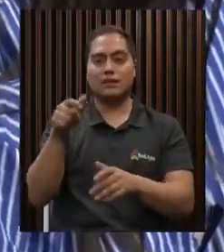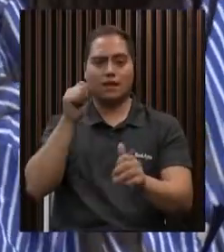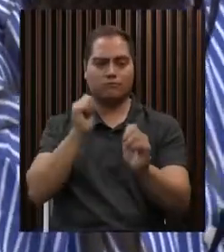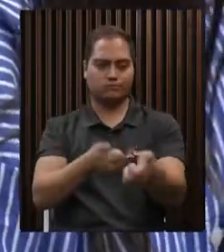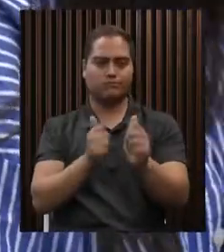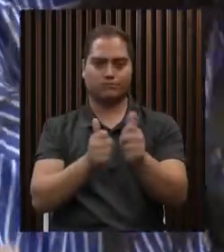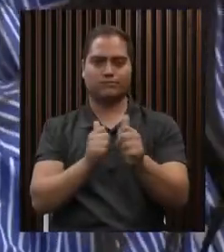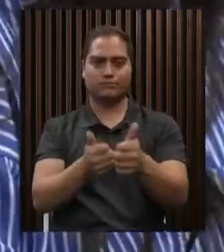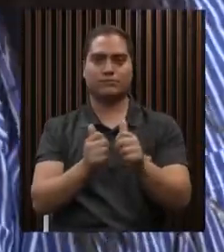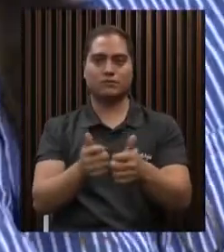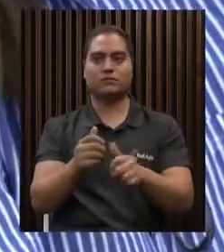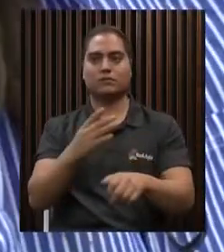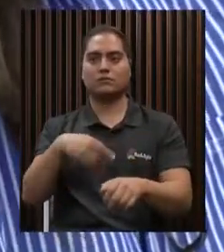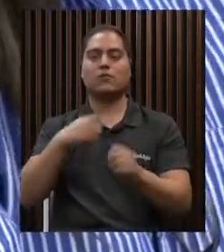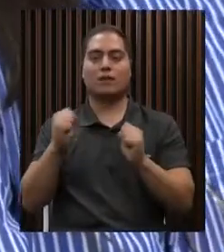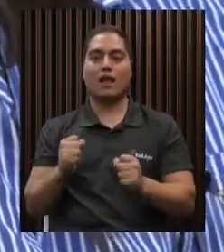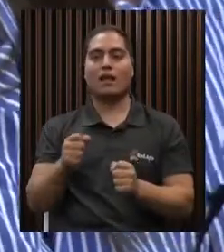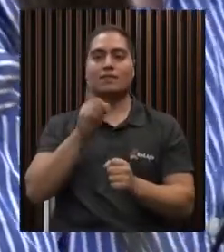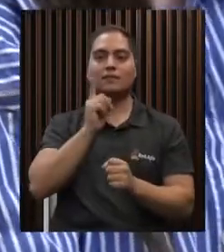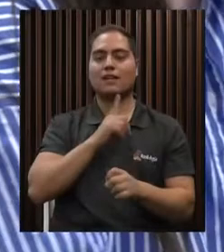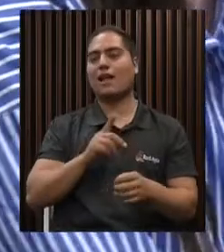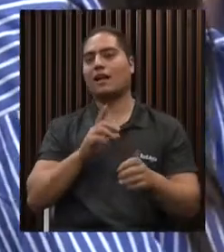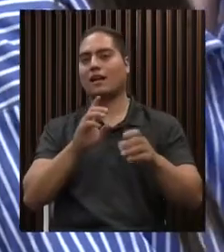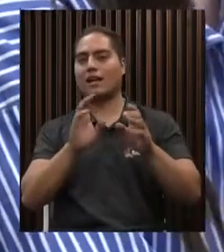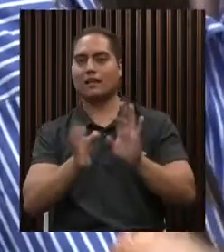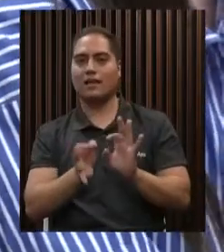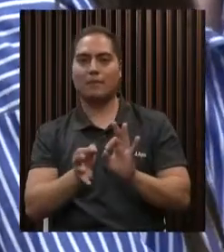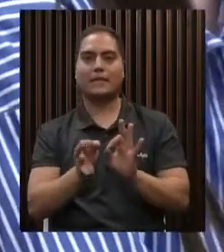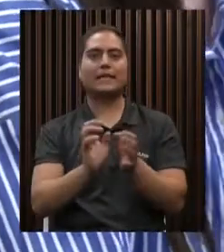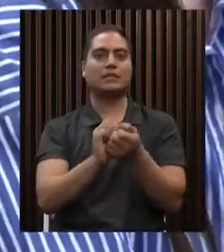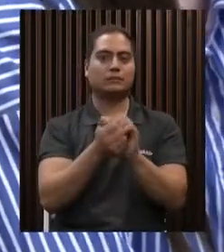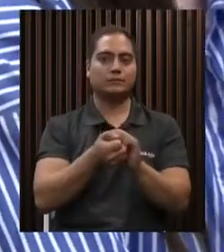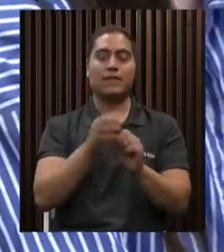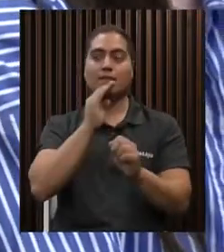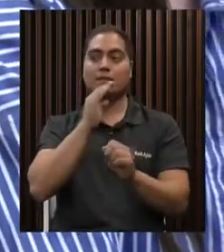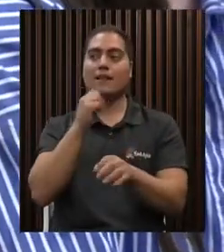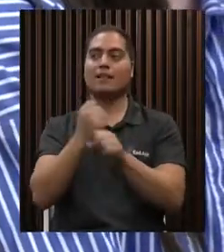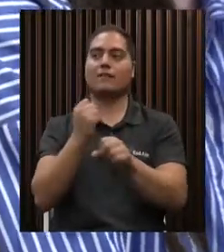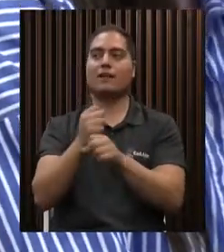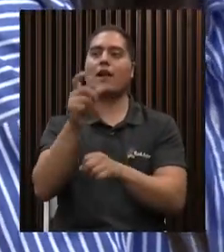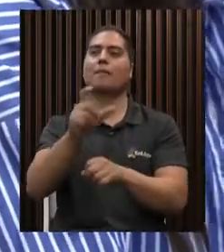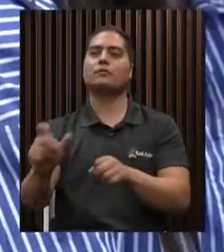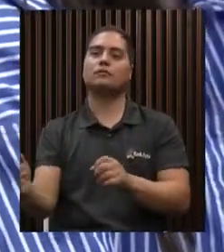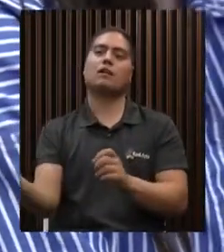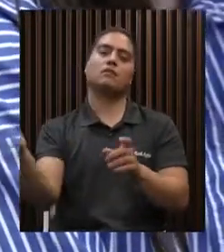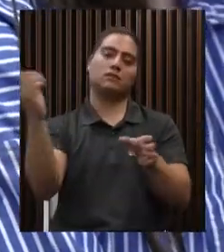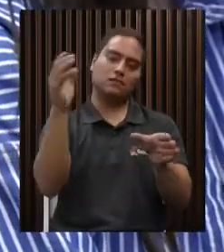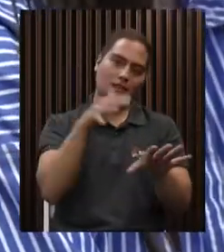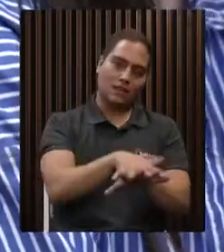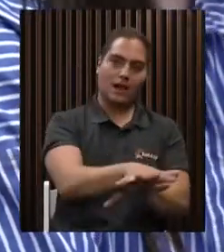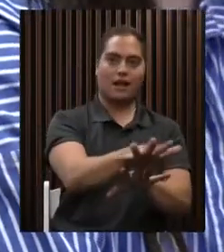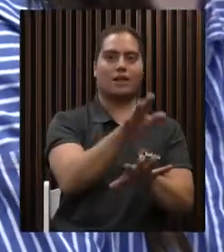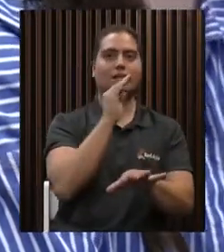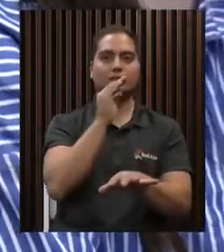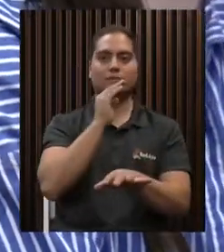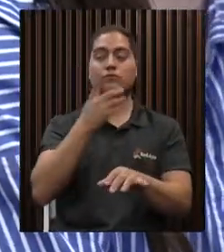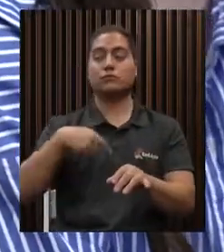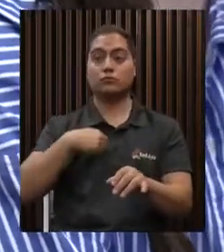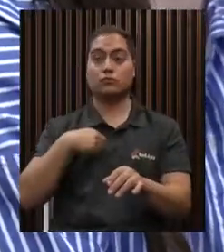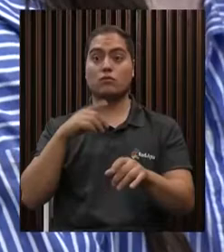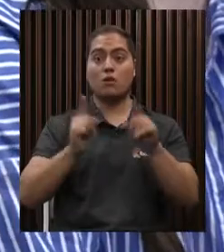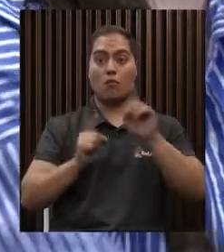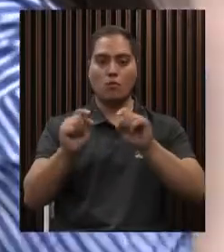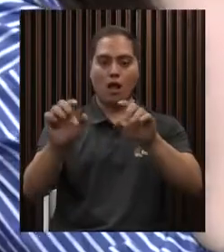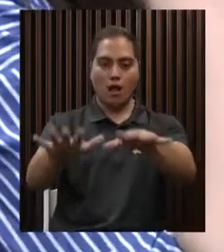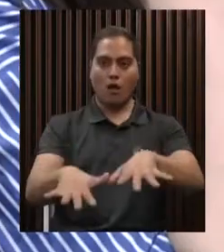tener intérpretes y trabajar con gente para integrarla también. Y últimamente hemos integrado mucho en las audiencias y ha sido muy